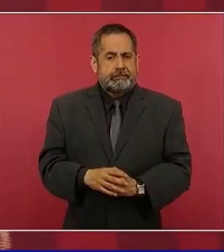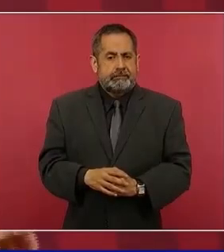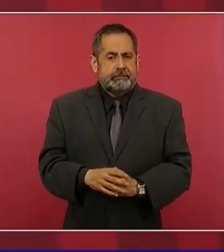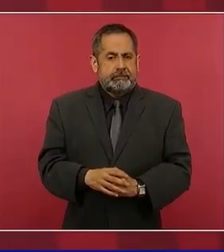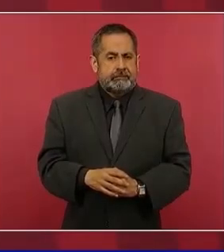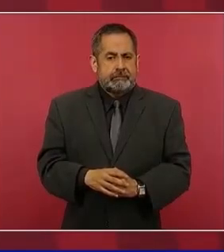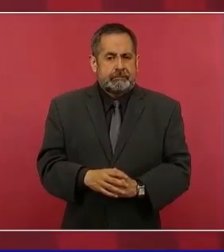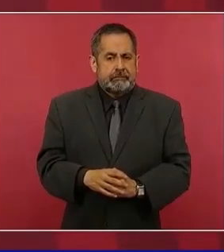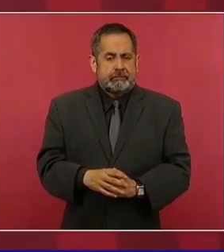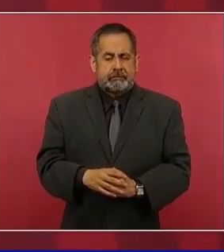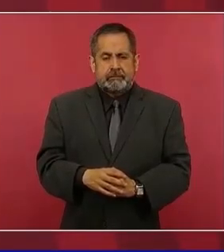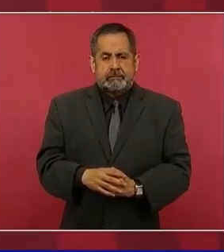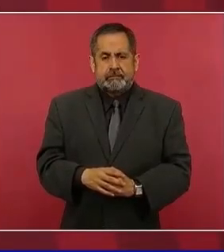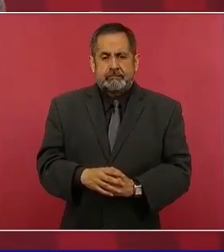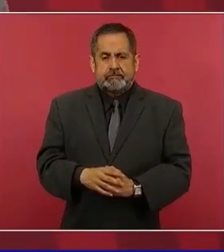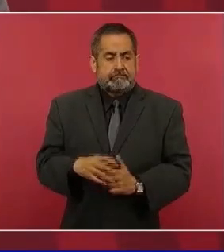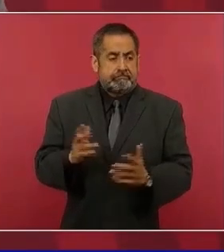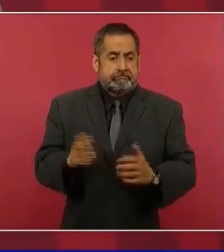Pero